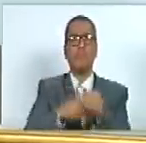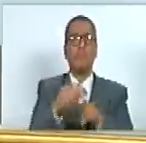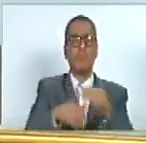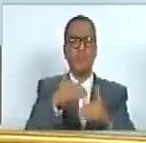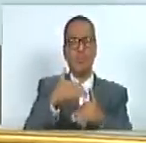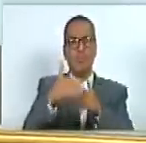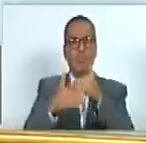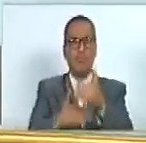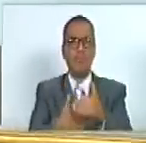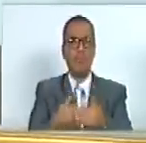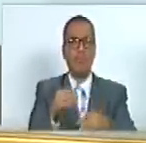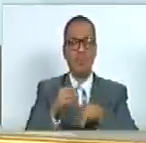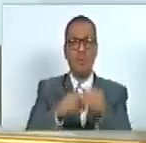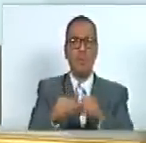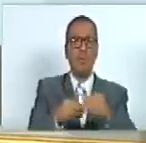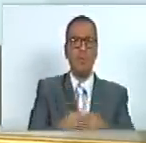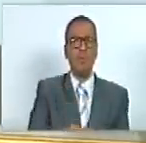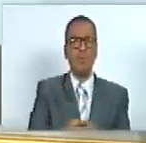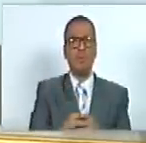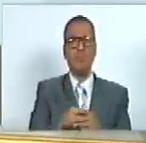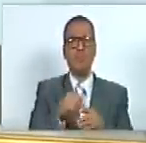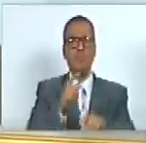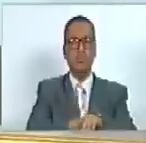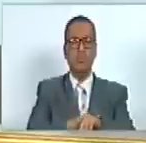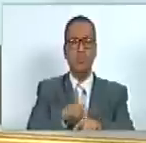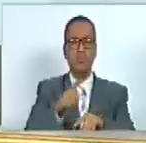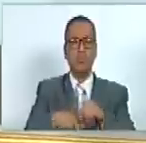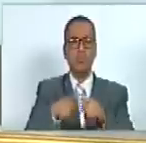hecho delictual sin precedente.